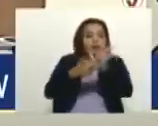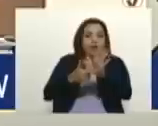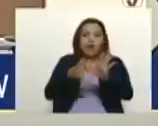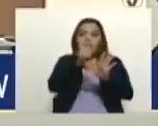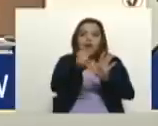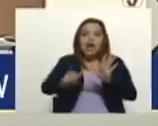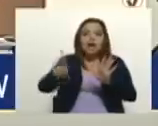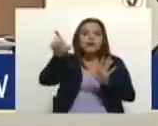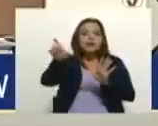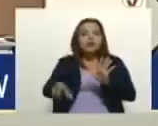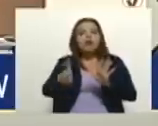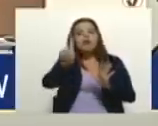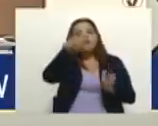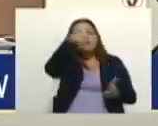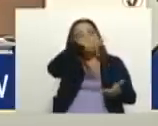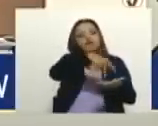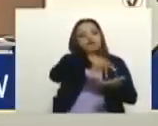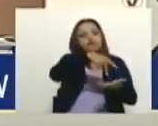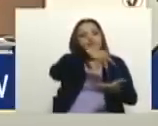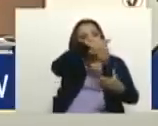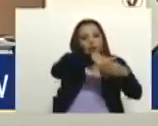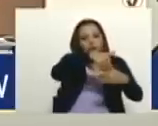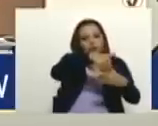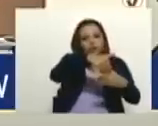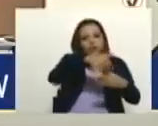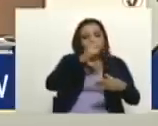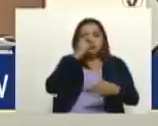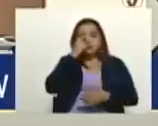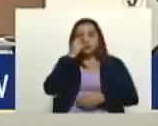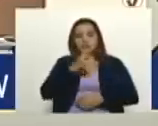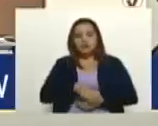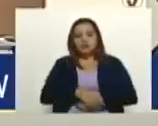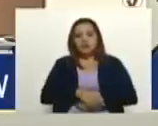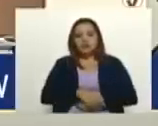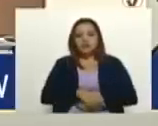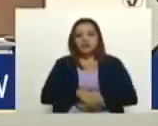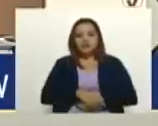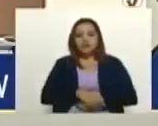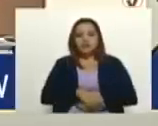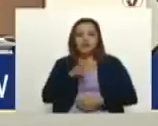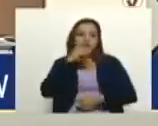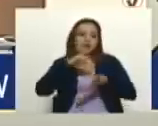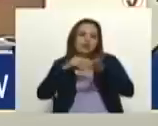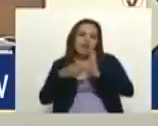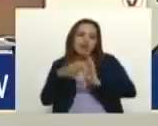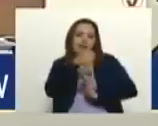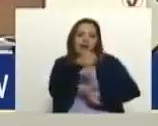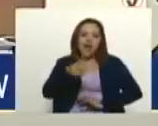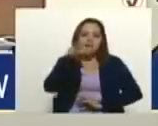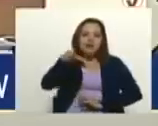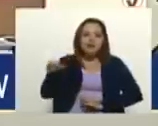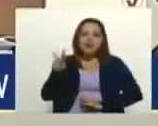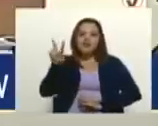voto. No, cada persona, 20 votos. No existe. Ellos van a quedar en